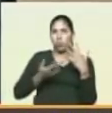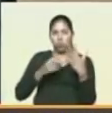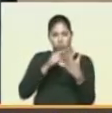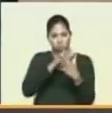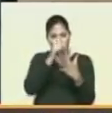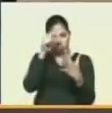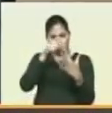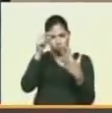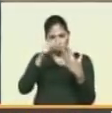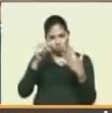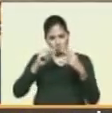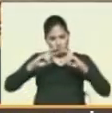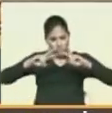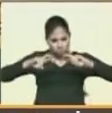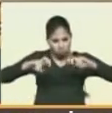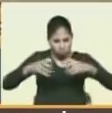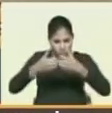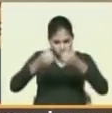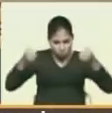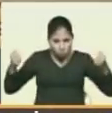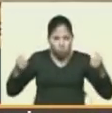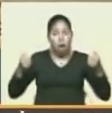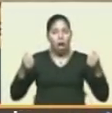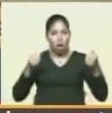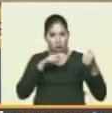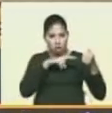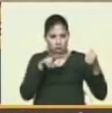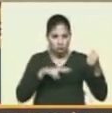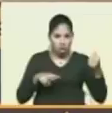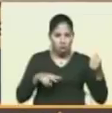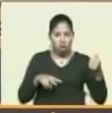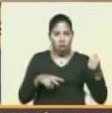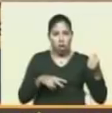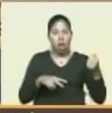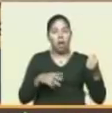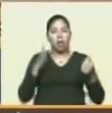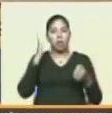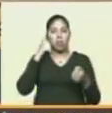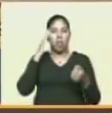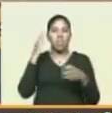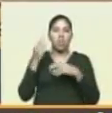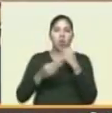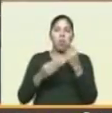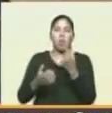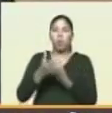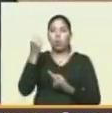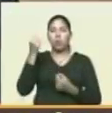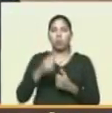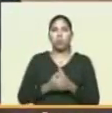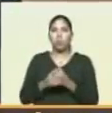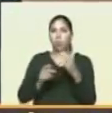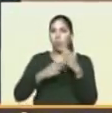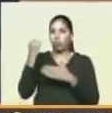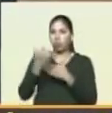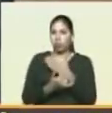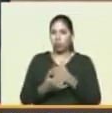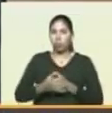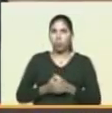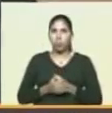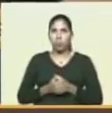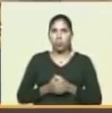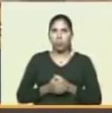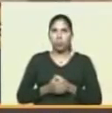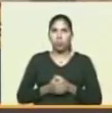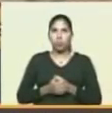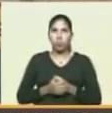parecieran definir los fines últimos de ese plan, de este proyecto. Los fines últimos de este proyecto.